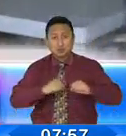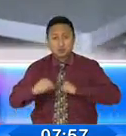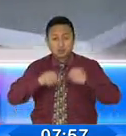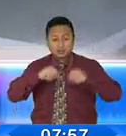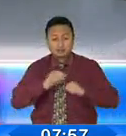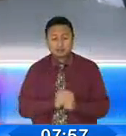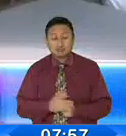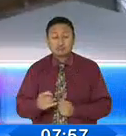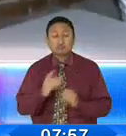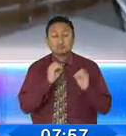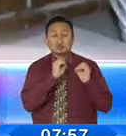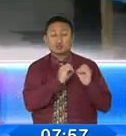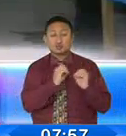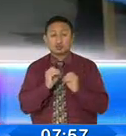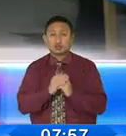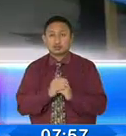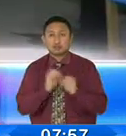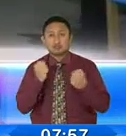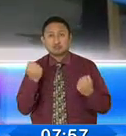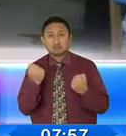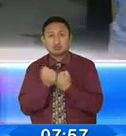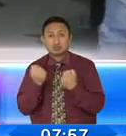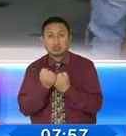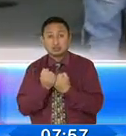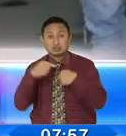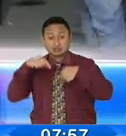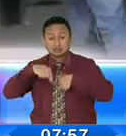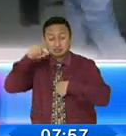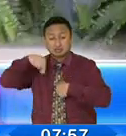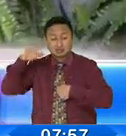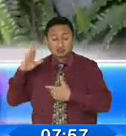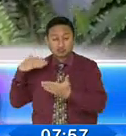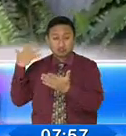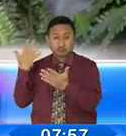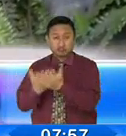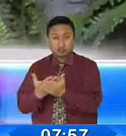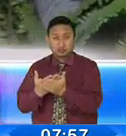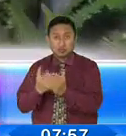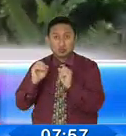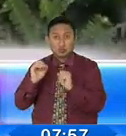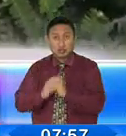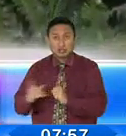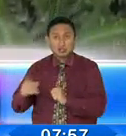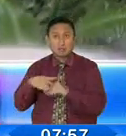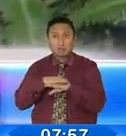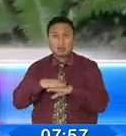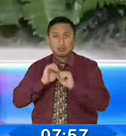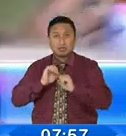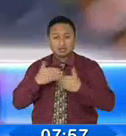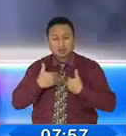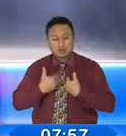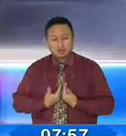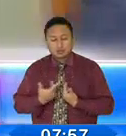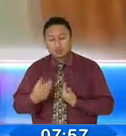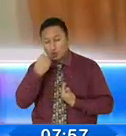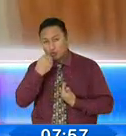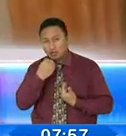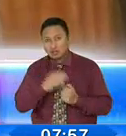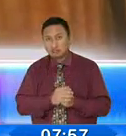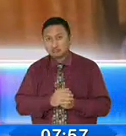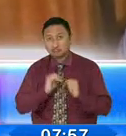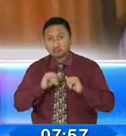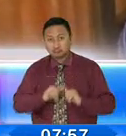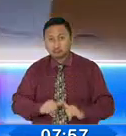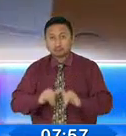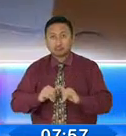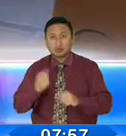organizaciones no gubernamentales se han sumado para que al llegar los migrantes, esos puedan tener lo básico para descansar, alimentarse y seguir su